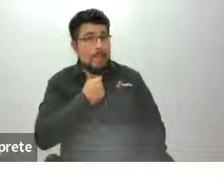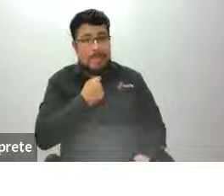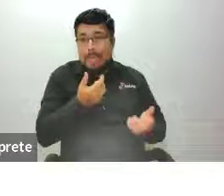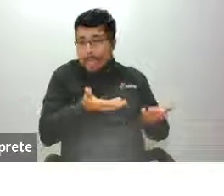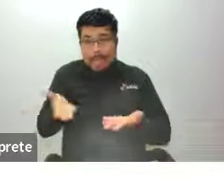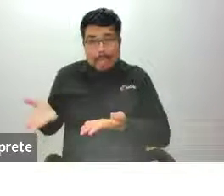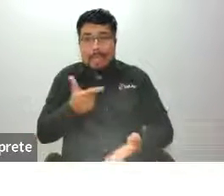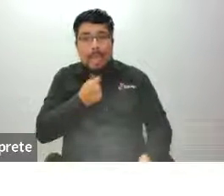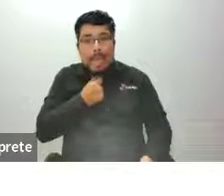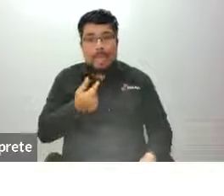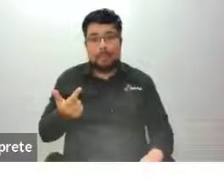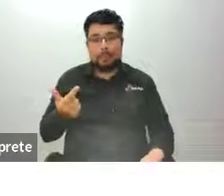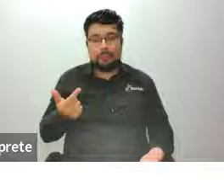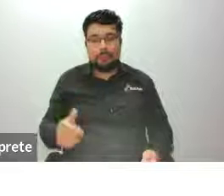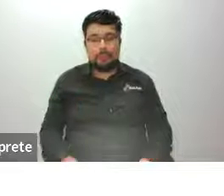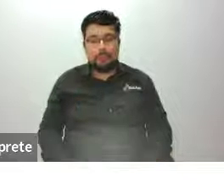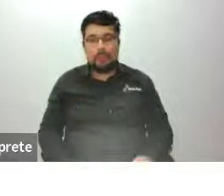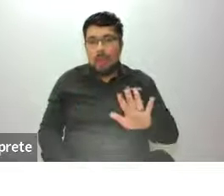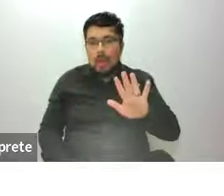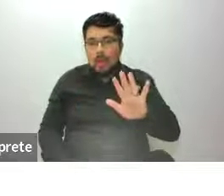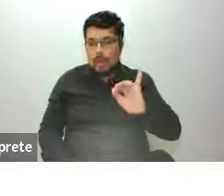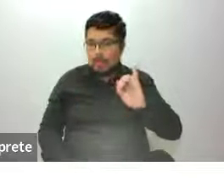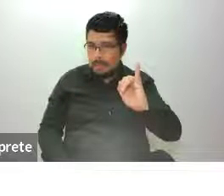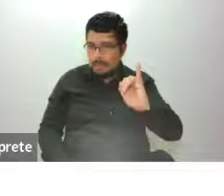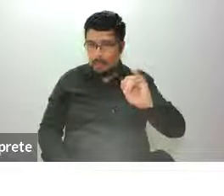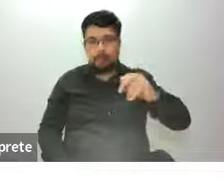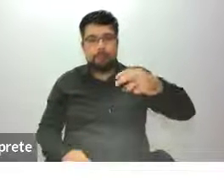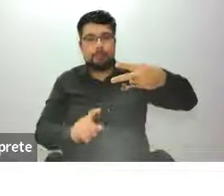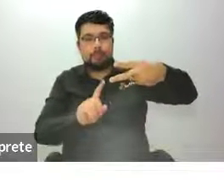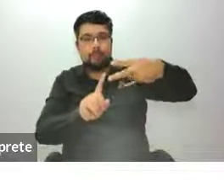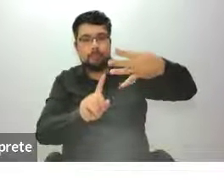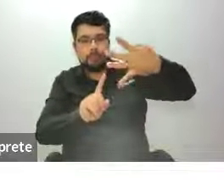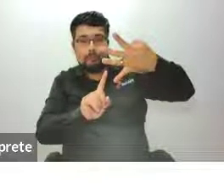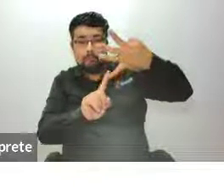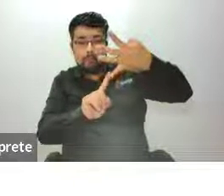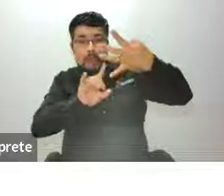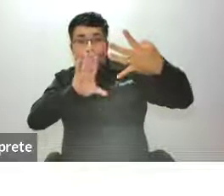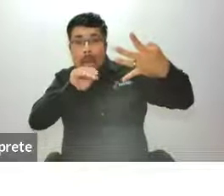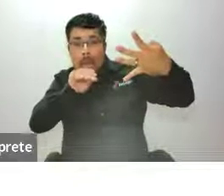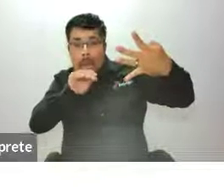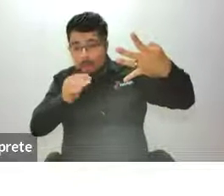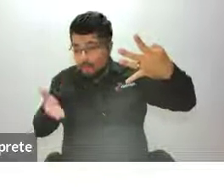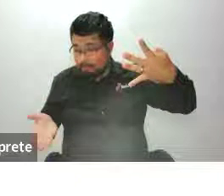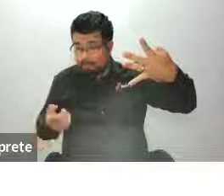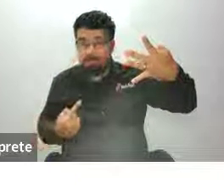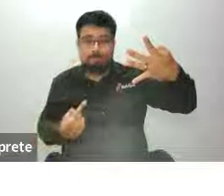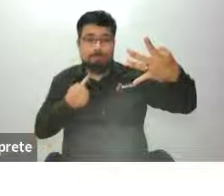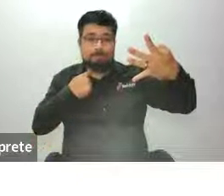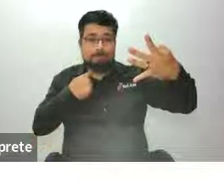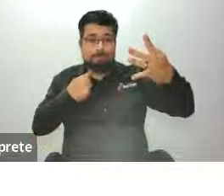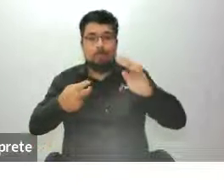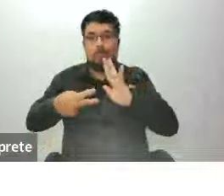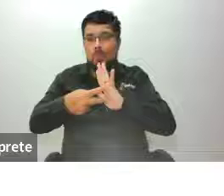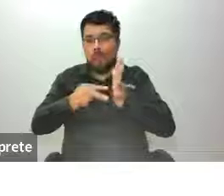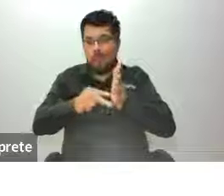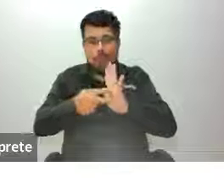Sí hay alteraciones en el habla, por algo muy natural y muy propio, ¿no?